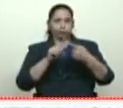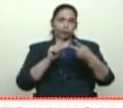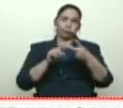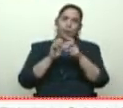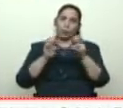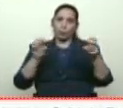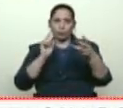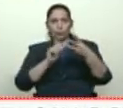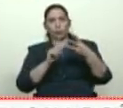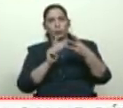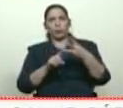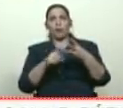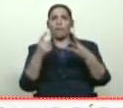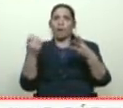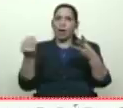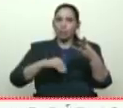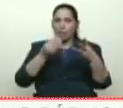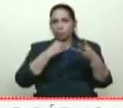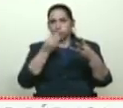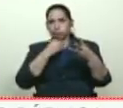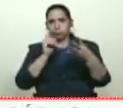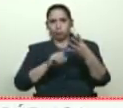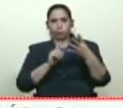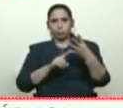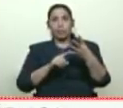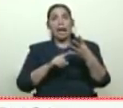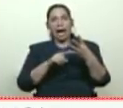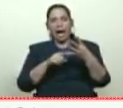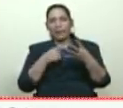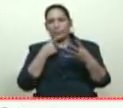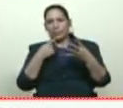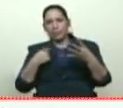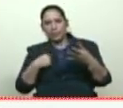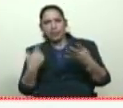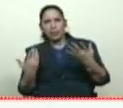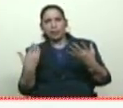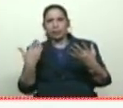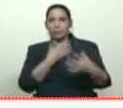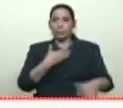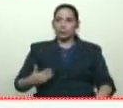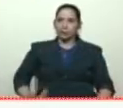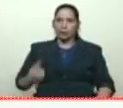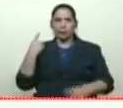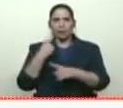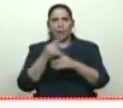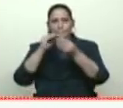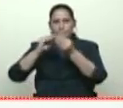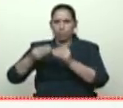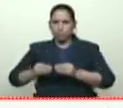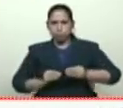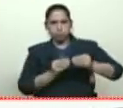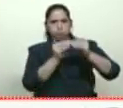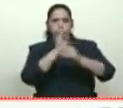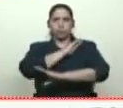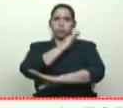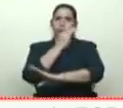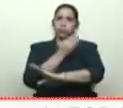educación, a otra le falta la alimentación. La línea del presidente es que nosotros restituyamos,